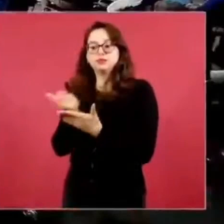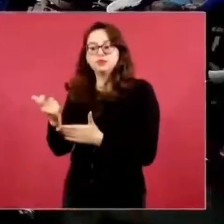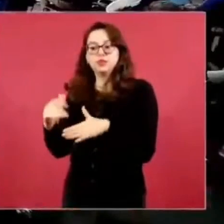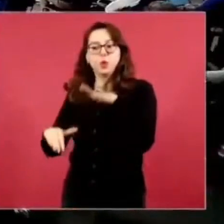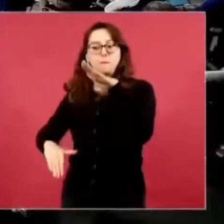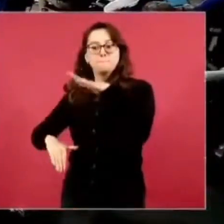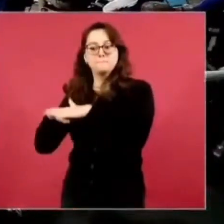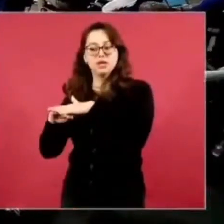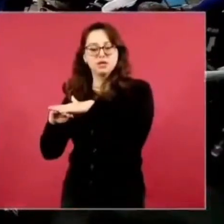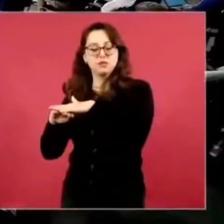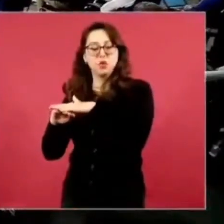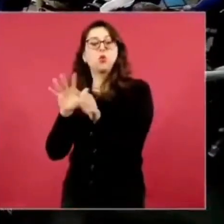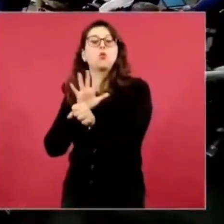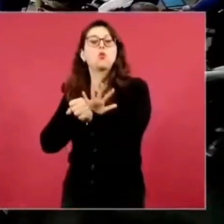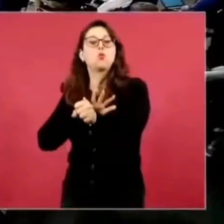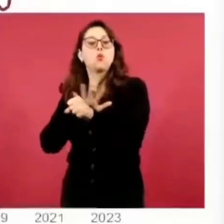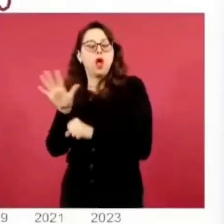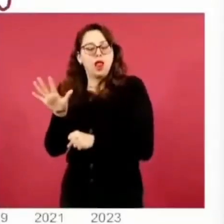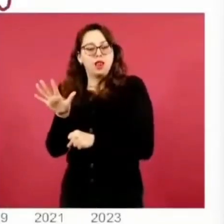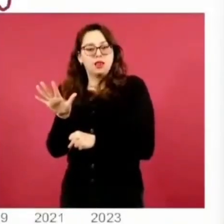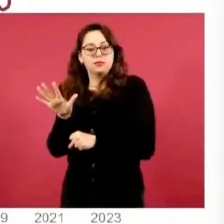que sería este.